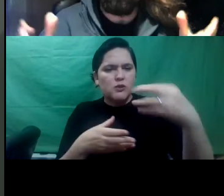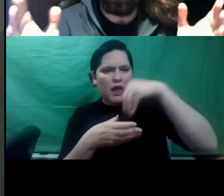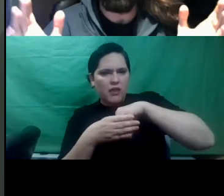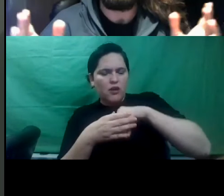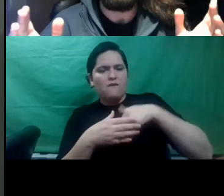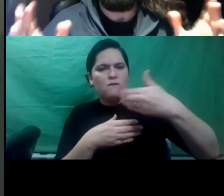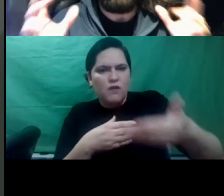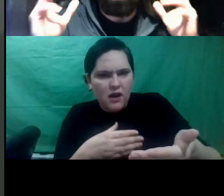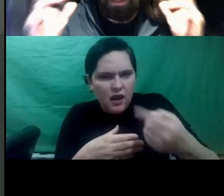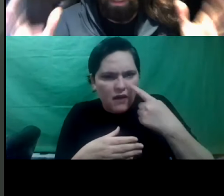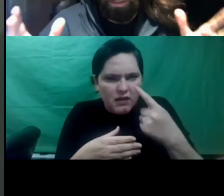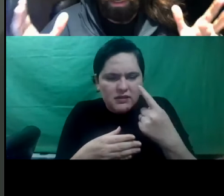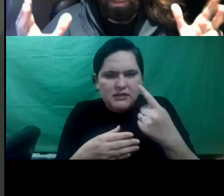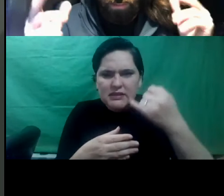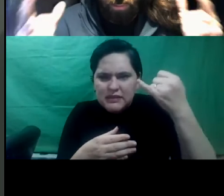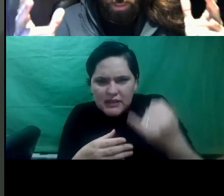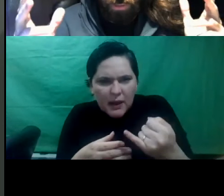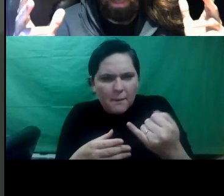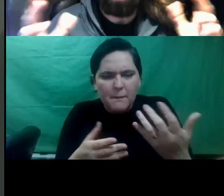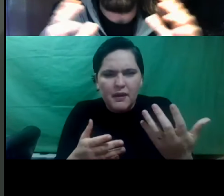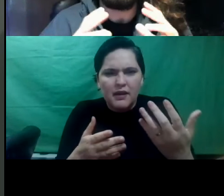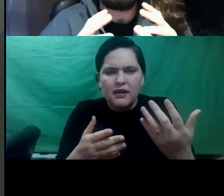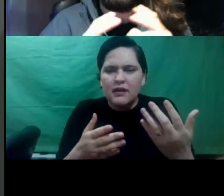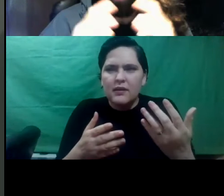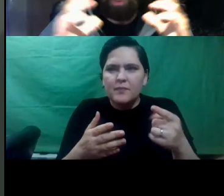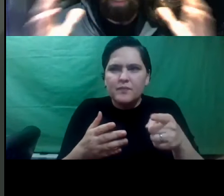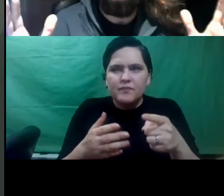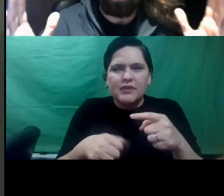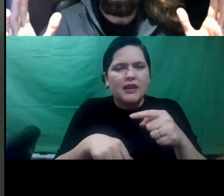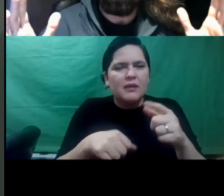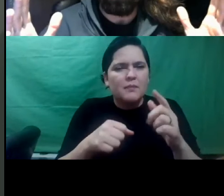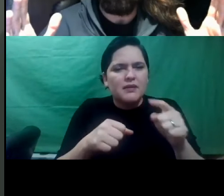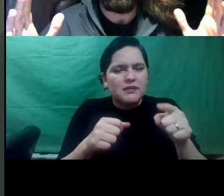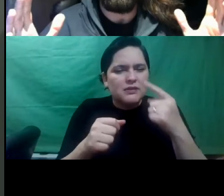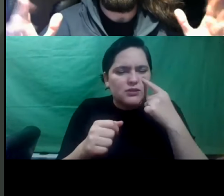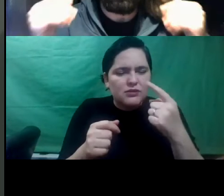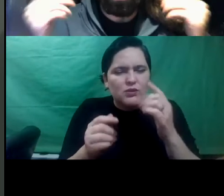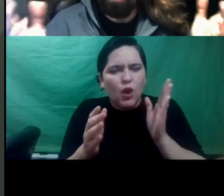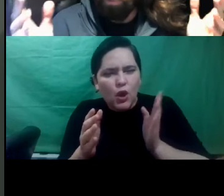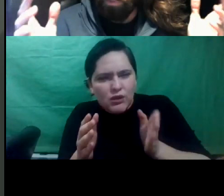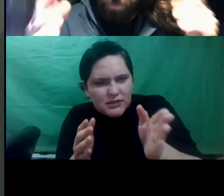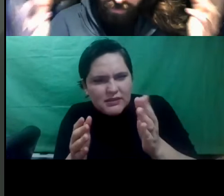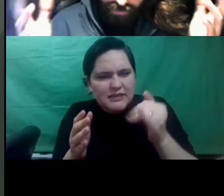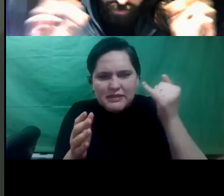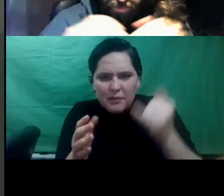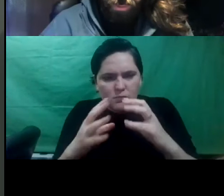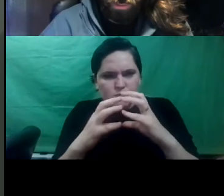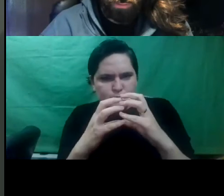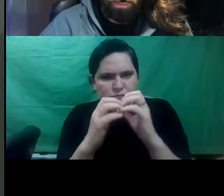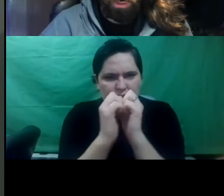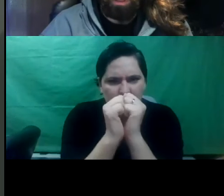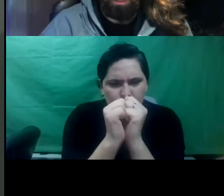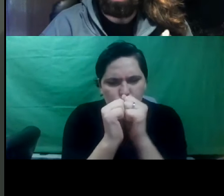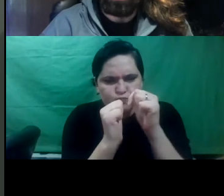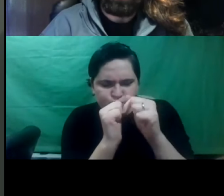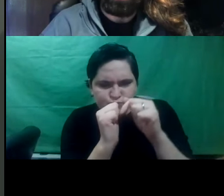en cada momento mediante establecerse transitoriamente en un estado globalmente consistente. Estas nuevas perspectivas del cerebro, en este